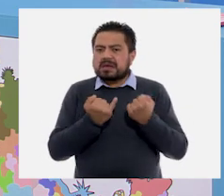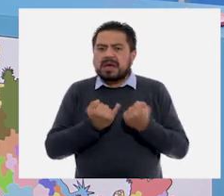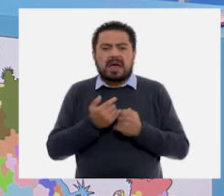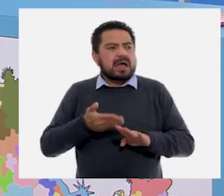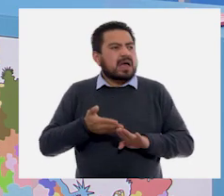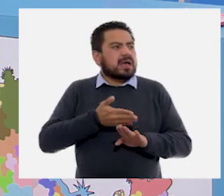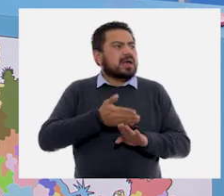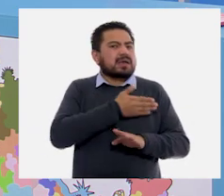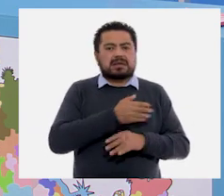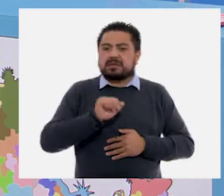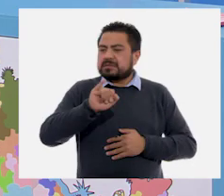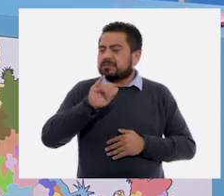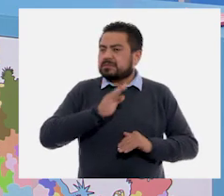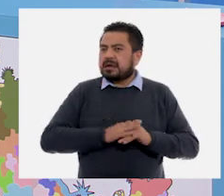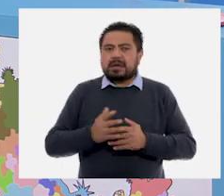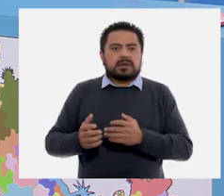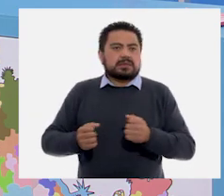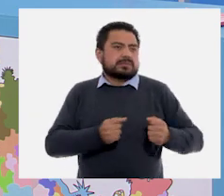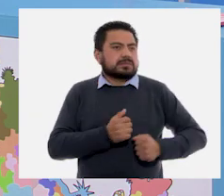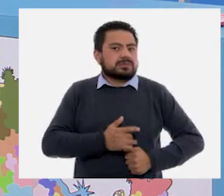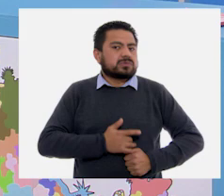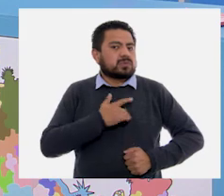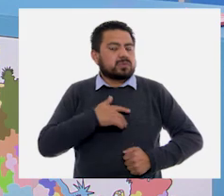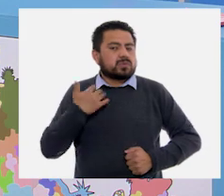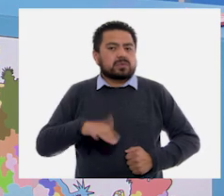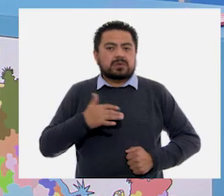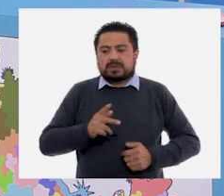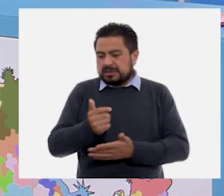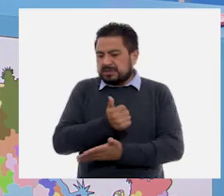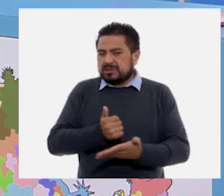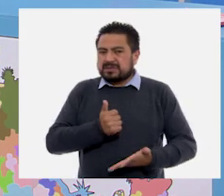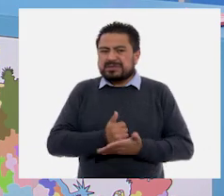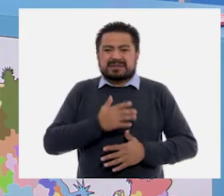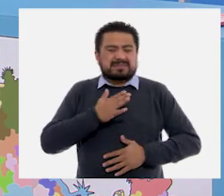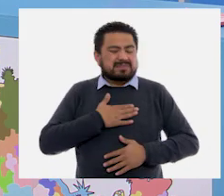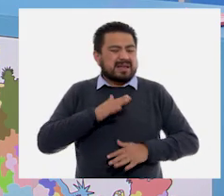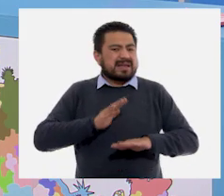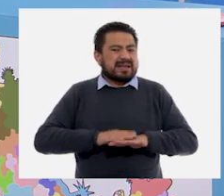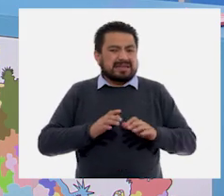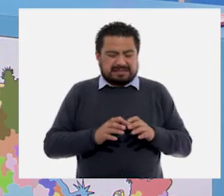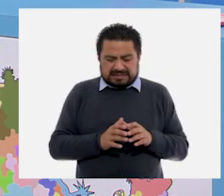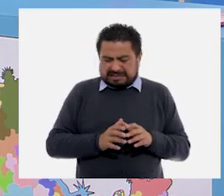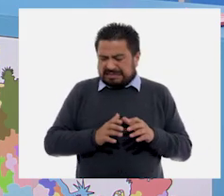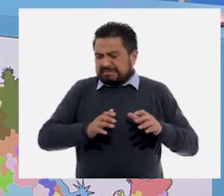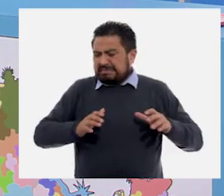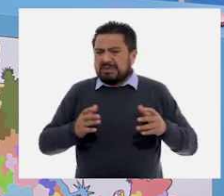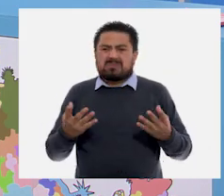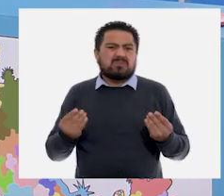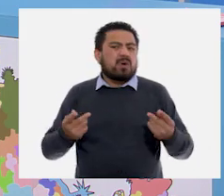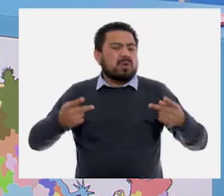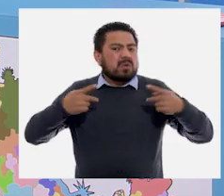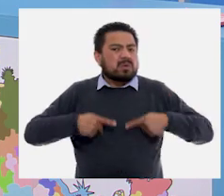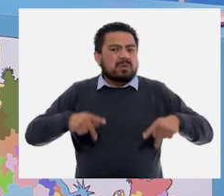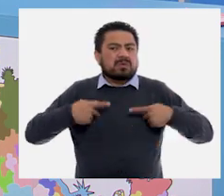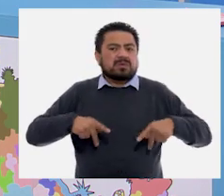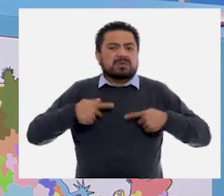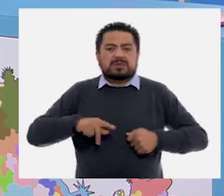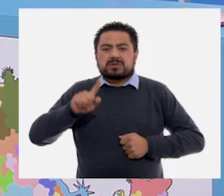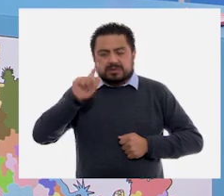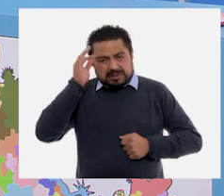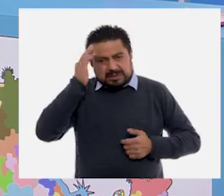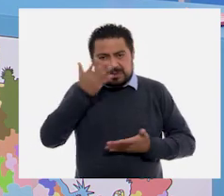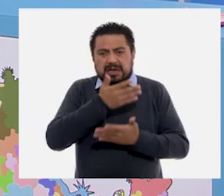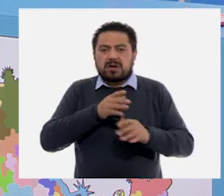antes y sí, es muy estresante. Nuestra ciudad es tan grande y hay tanta gente que si un servicio